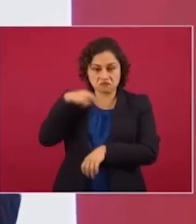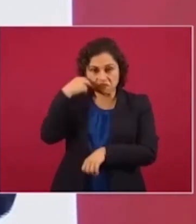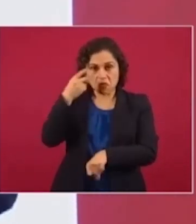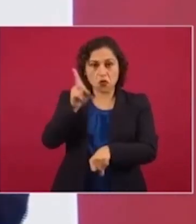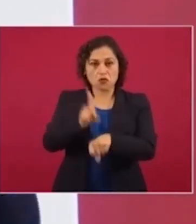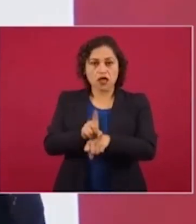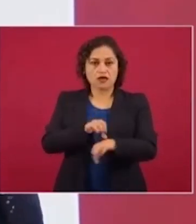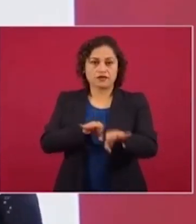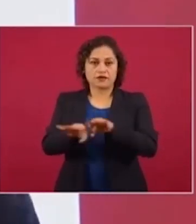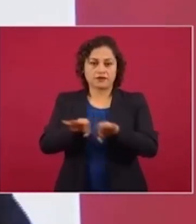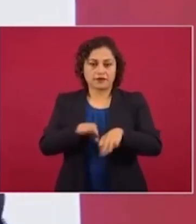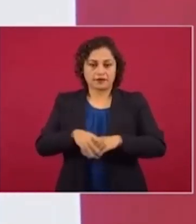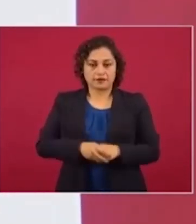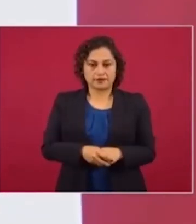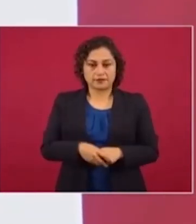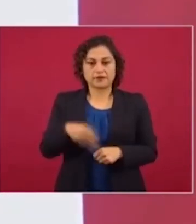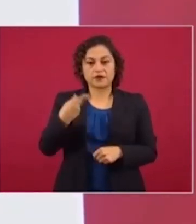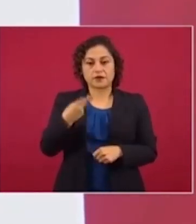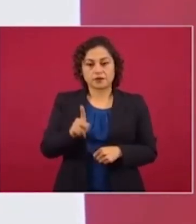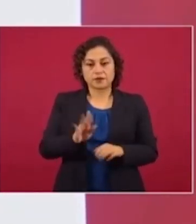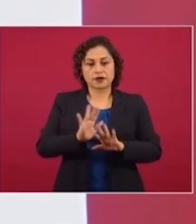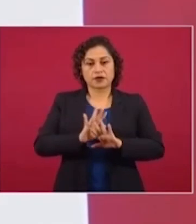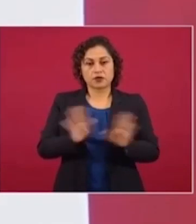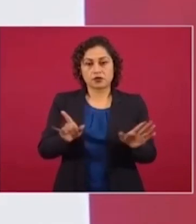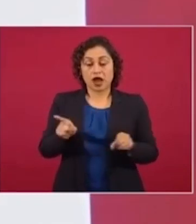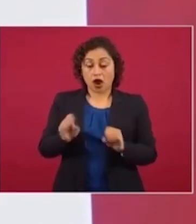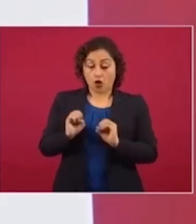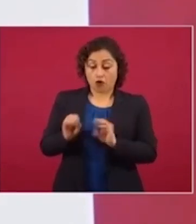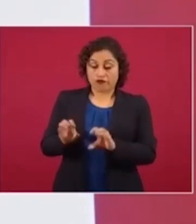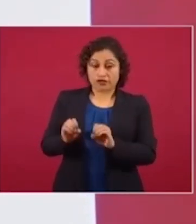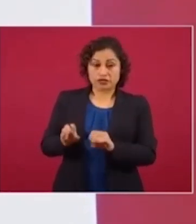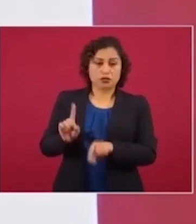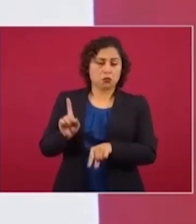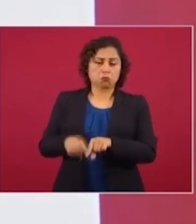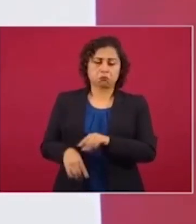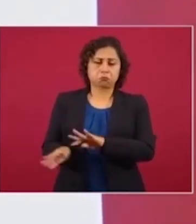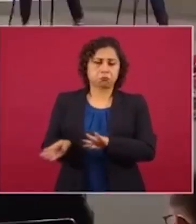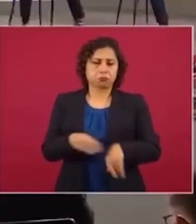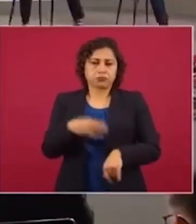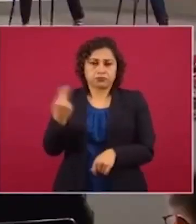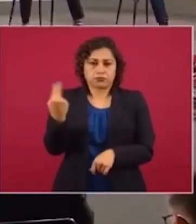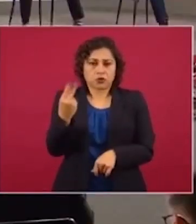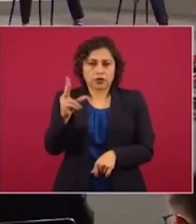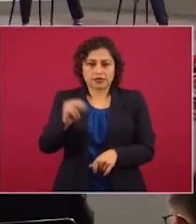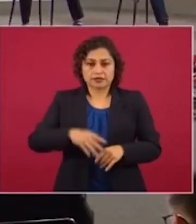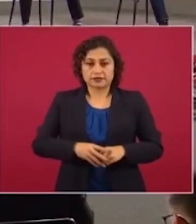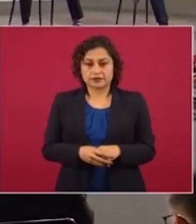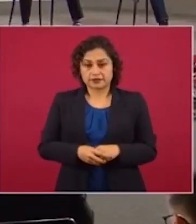Pero ya no hace falta esa oficina. Además,